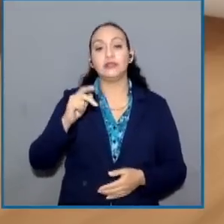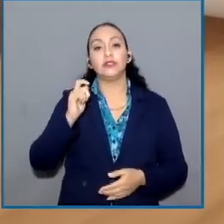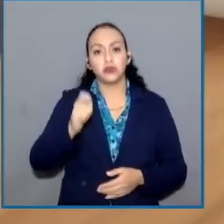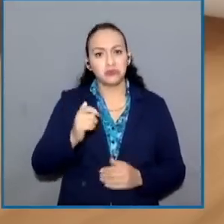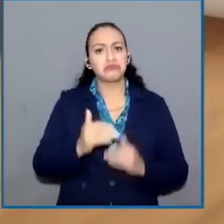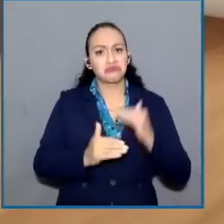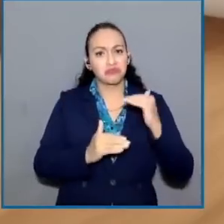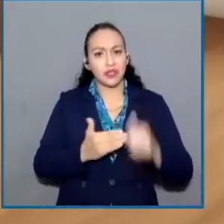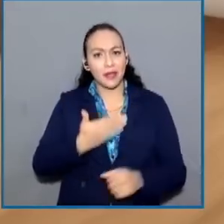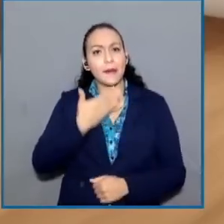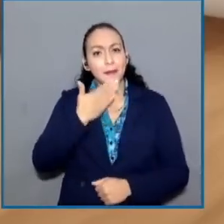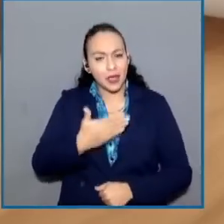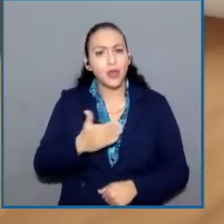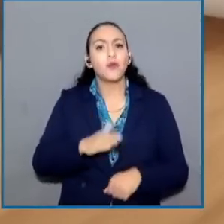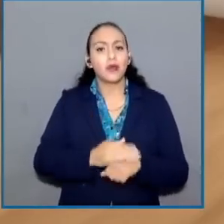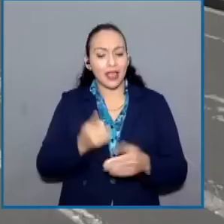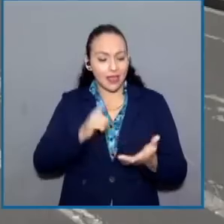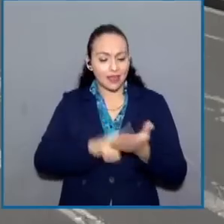de diversos derechos.